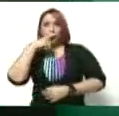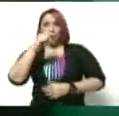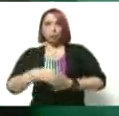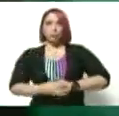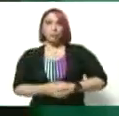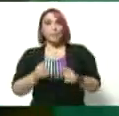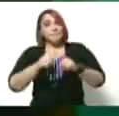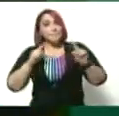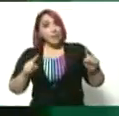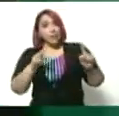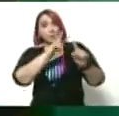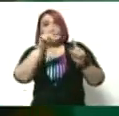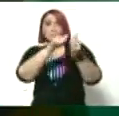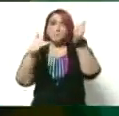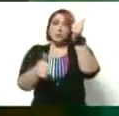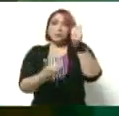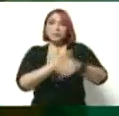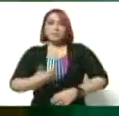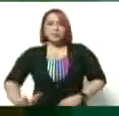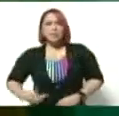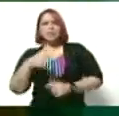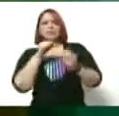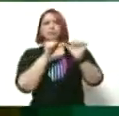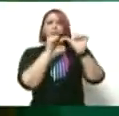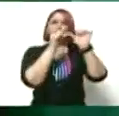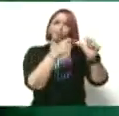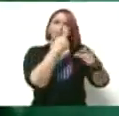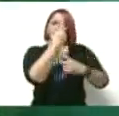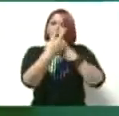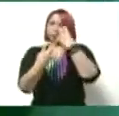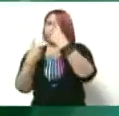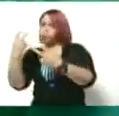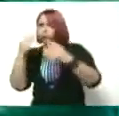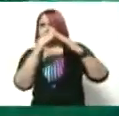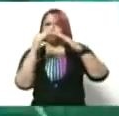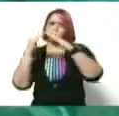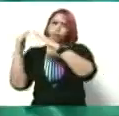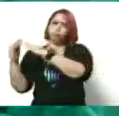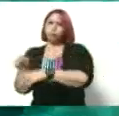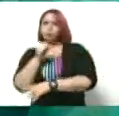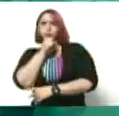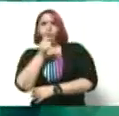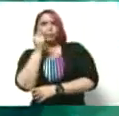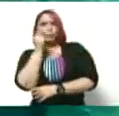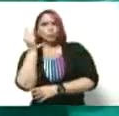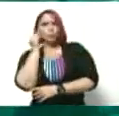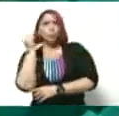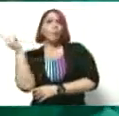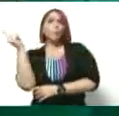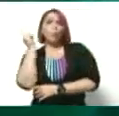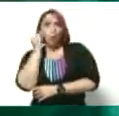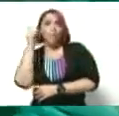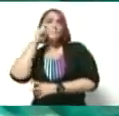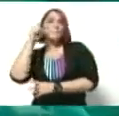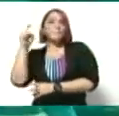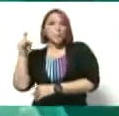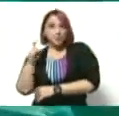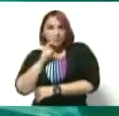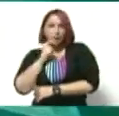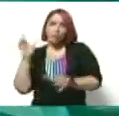trata vicepresidenta de seguir buscando apartamentos por apartamento a los adultos mayores a las mujeres embarazadas de